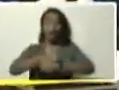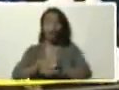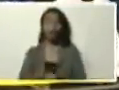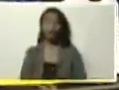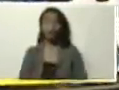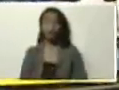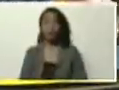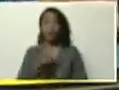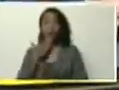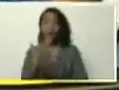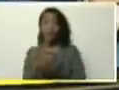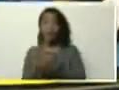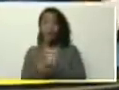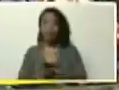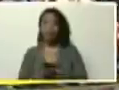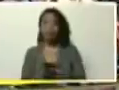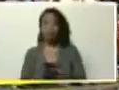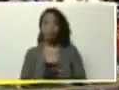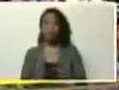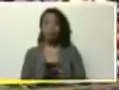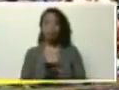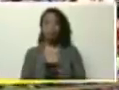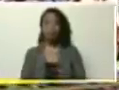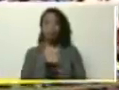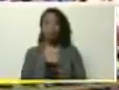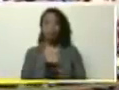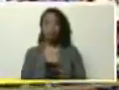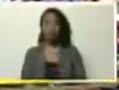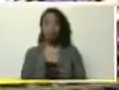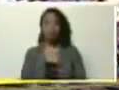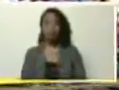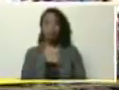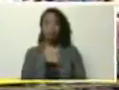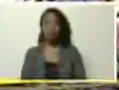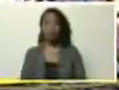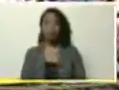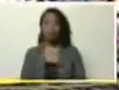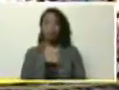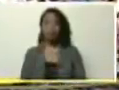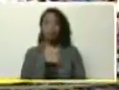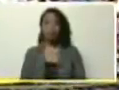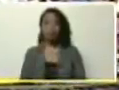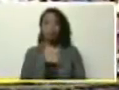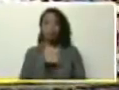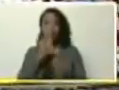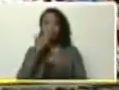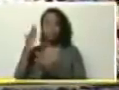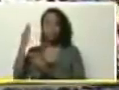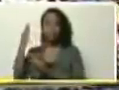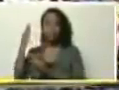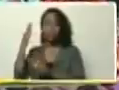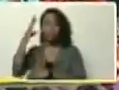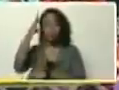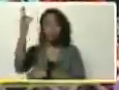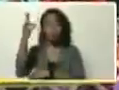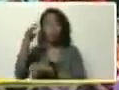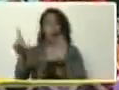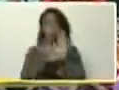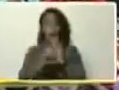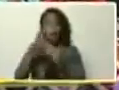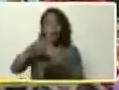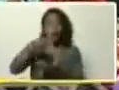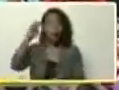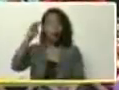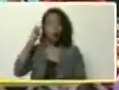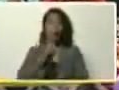Rodríguez Castro. Muchas gracias. presidente del Consejo Legislativo del Estado Bolivariano